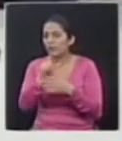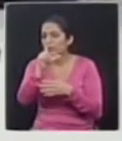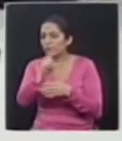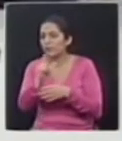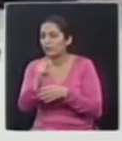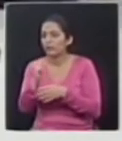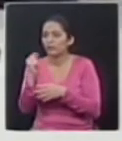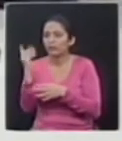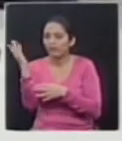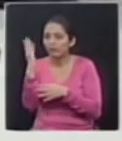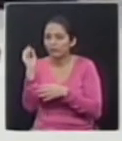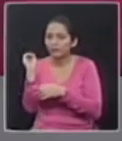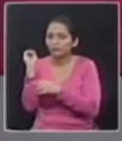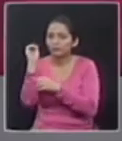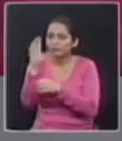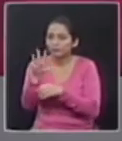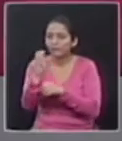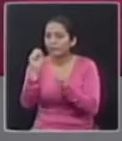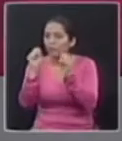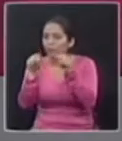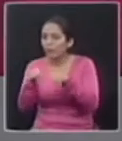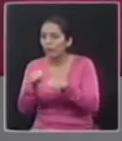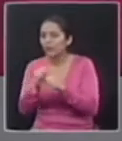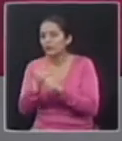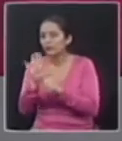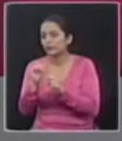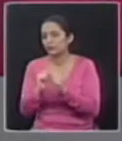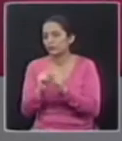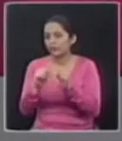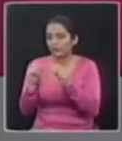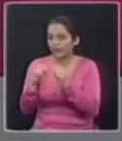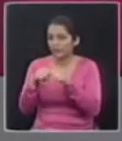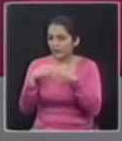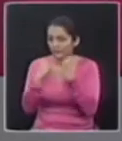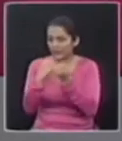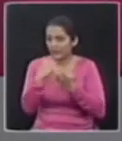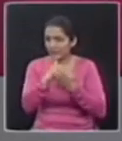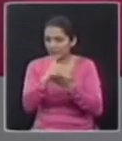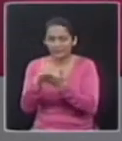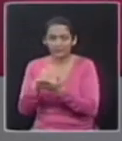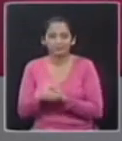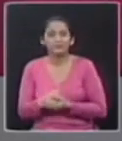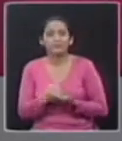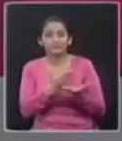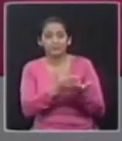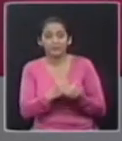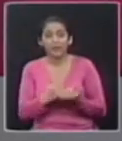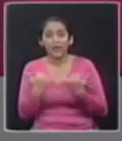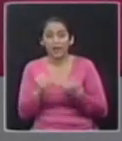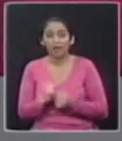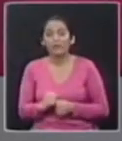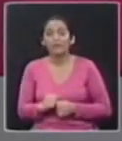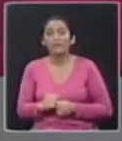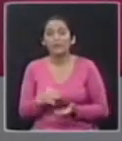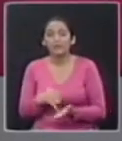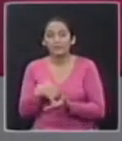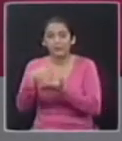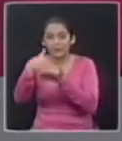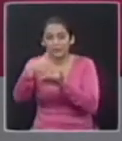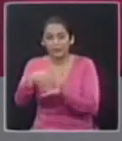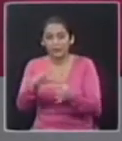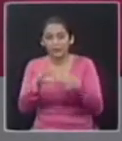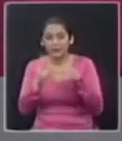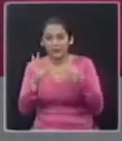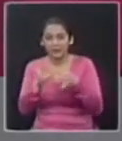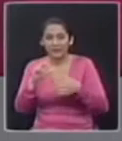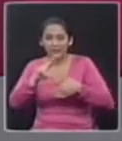sus iniciativas. Ahora, DirecTV Ecuador, como aliado estratégico de comunicación de Premios Latinoamérica Verde 2017, enfoca todos sus